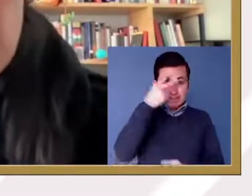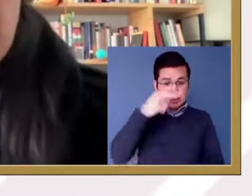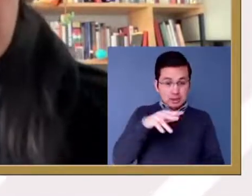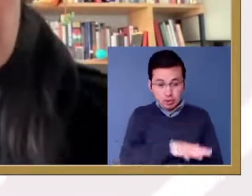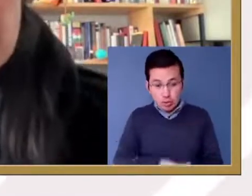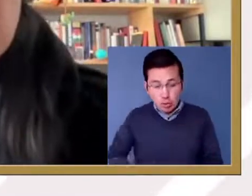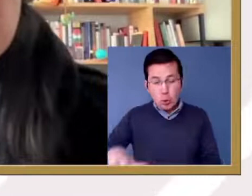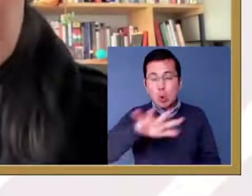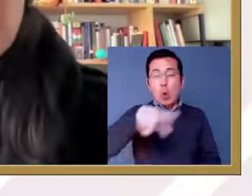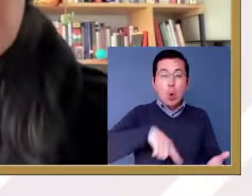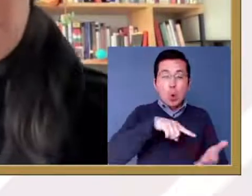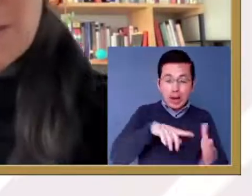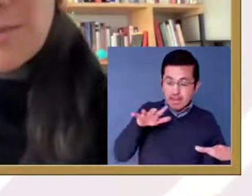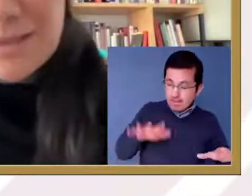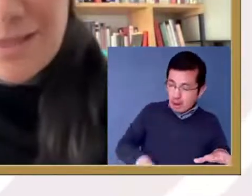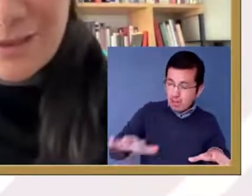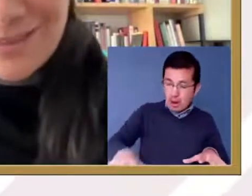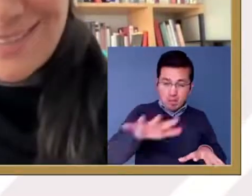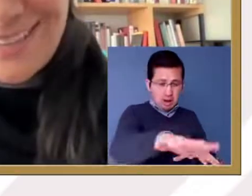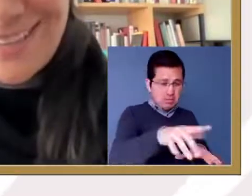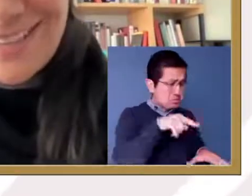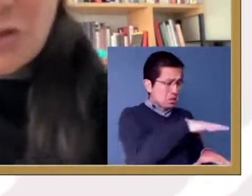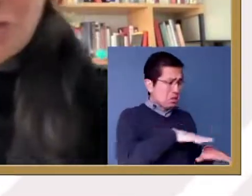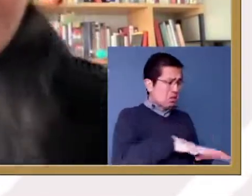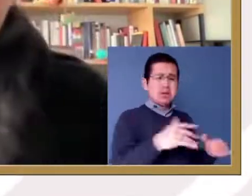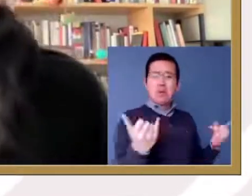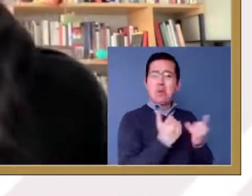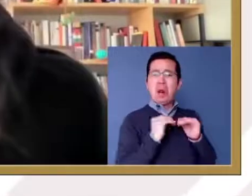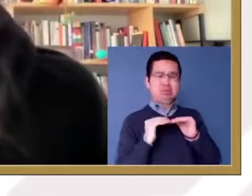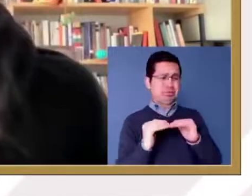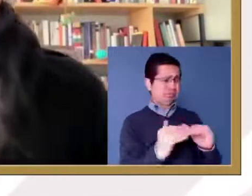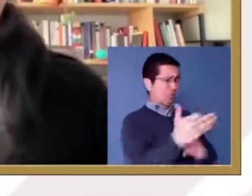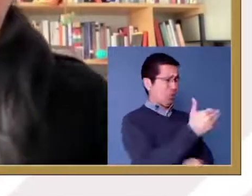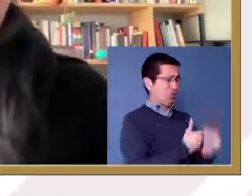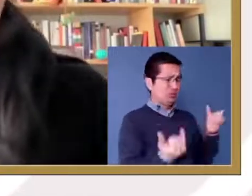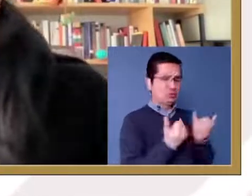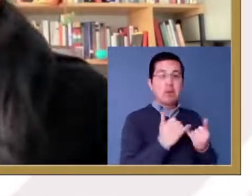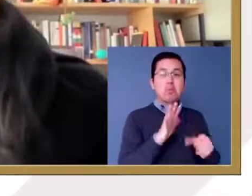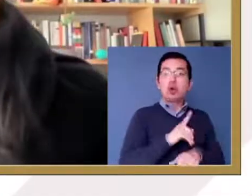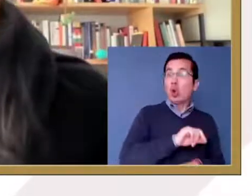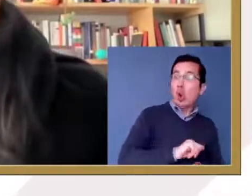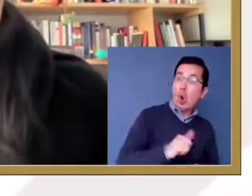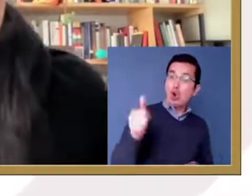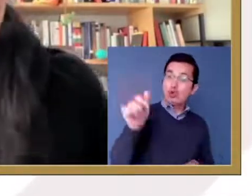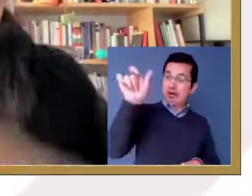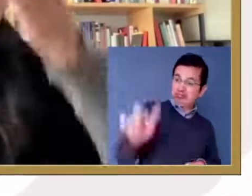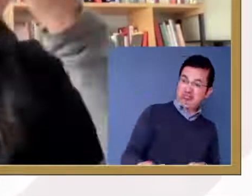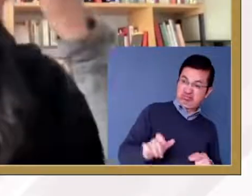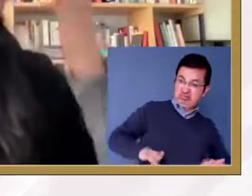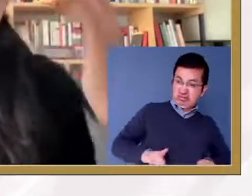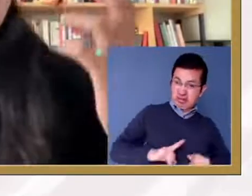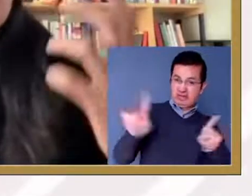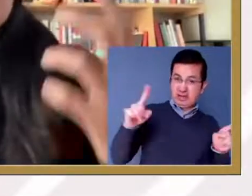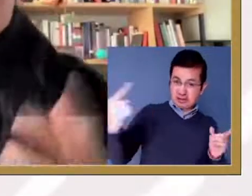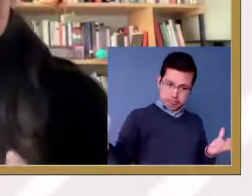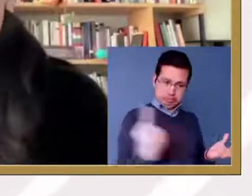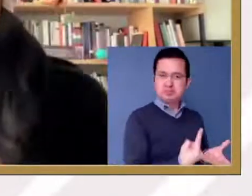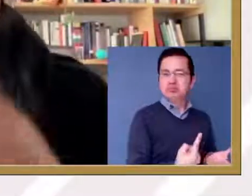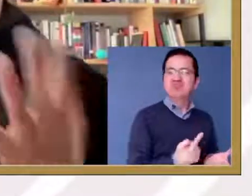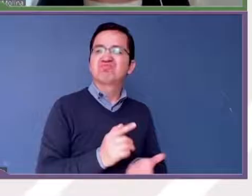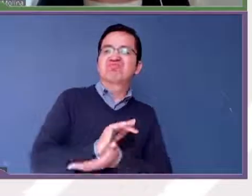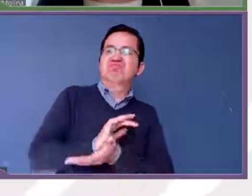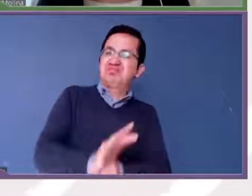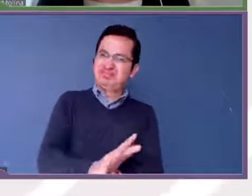homogéneos que el riesgo de discriminación es más alto, ¿sí? O tan segregados que el riesgo de discriminación es más alto. De manera que podamos